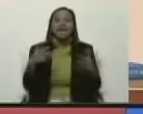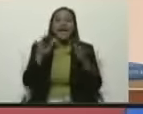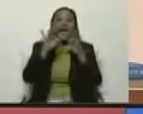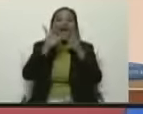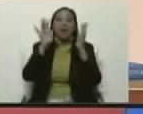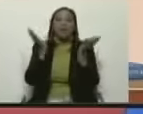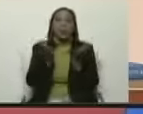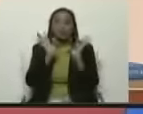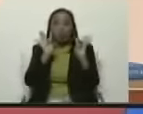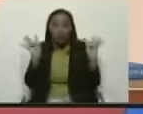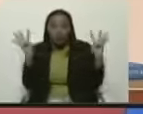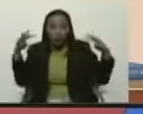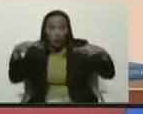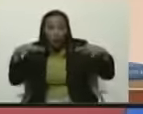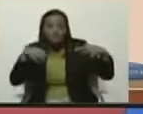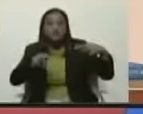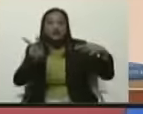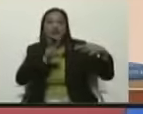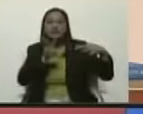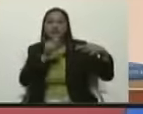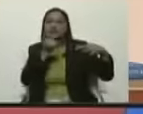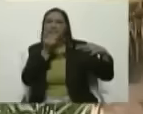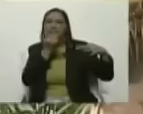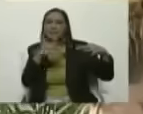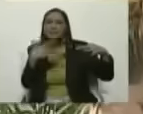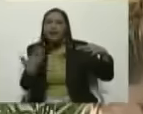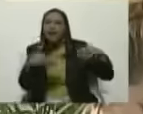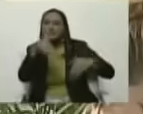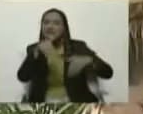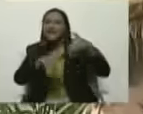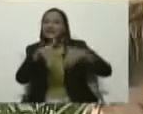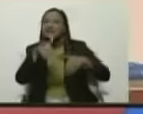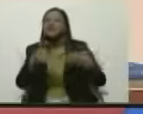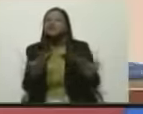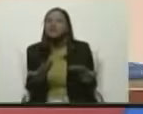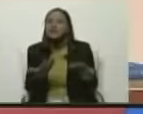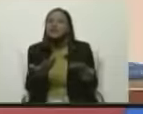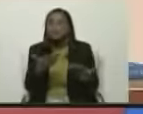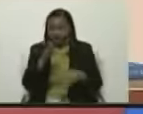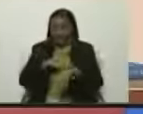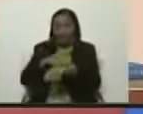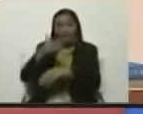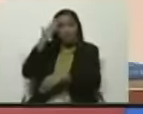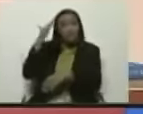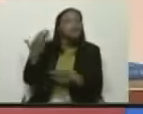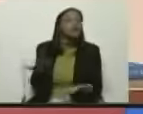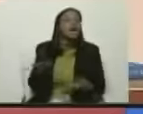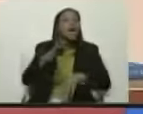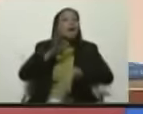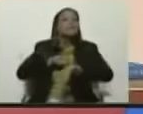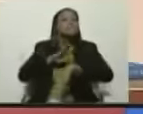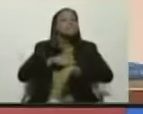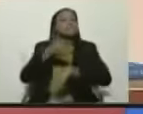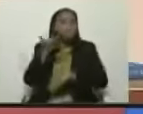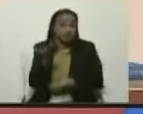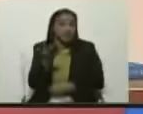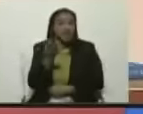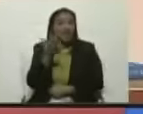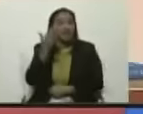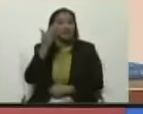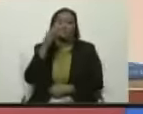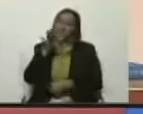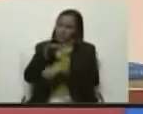estará pendiente de lo que pase en Venezuela. ¿Sabes por qué? Porque Venezuela es el referente, perdónenme los hermanos de otros